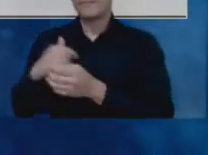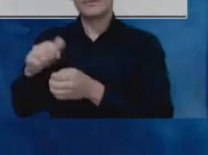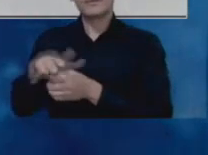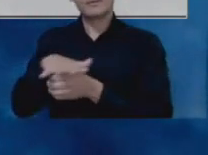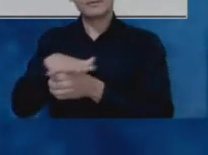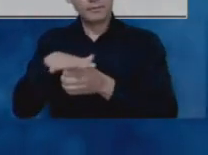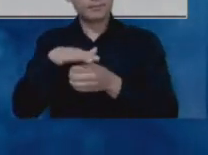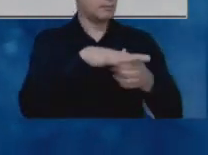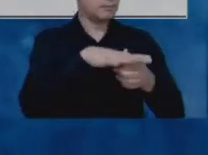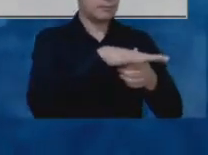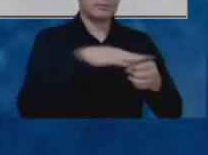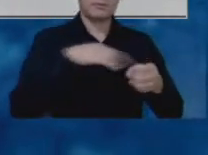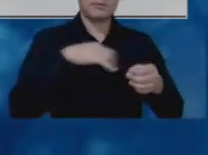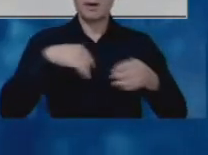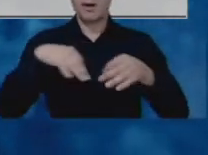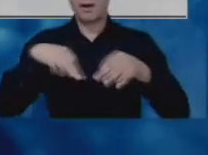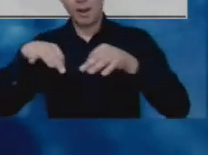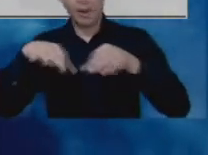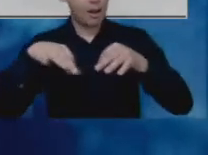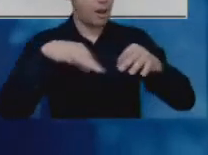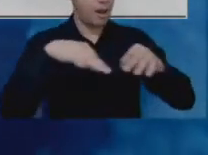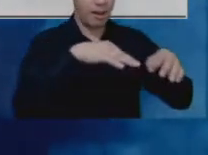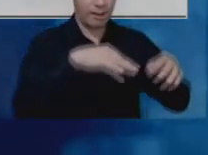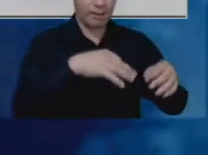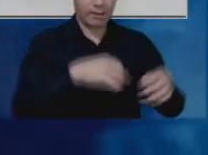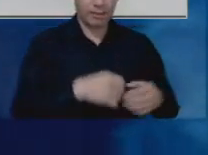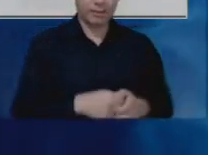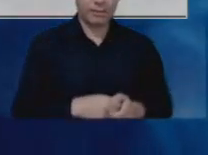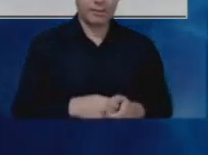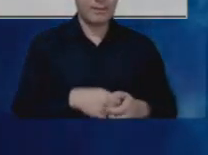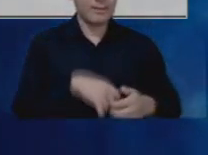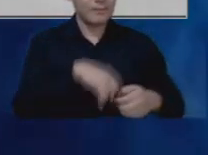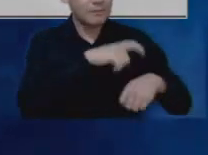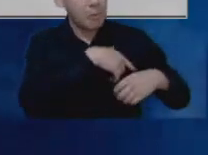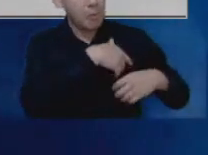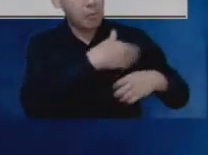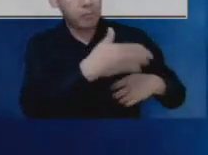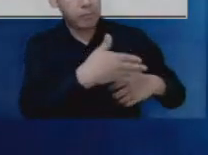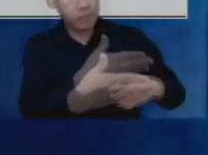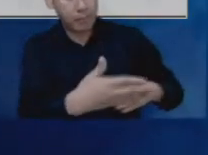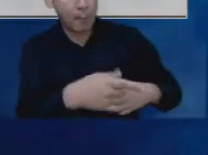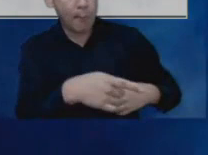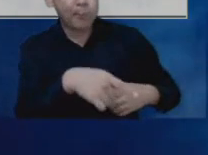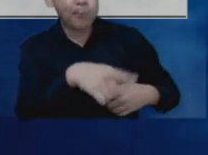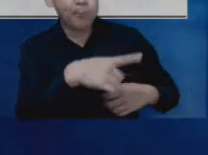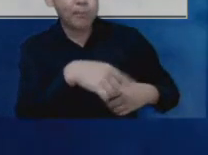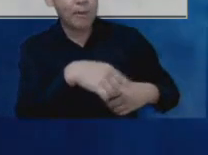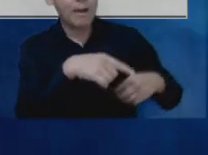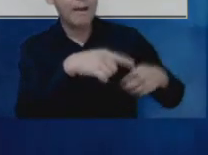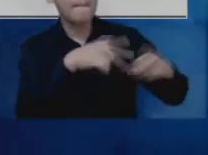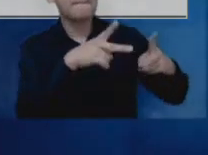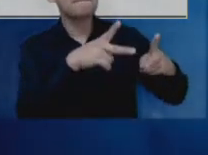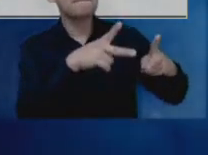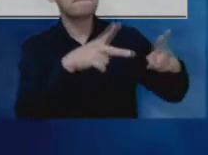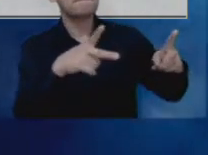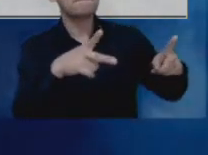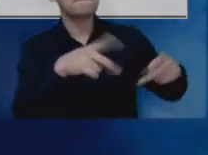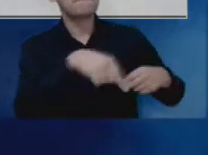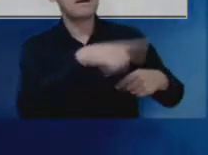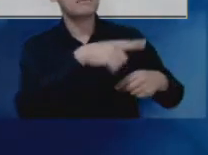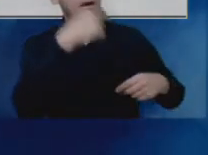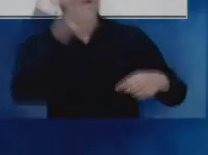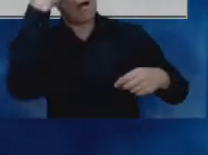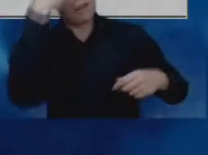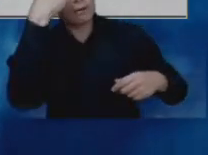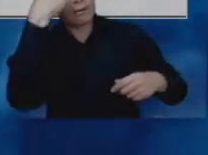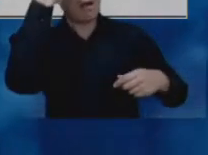tiempo y evitar que las personas actúen en base a supuestos solamente. El aseguramiento